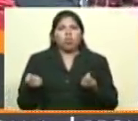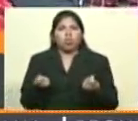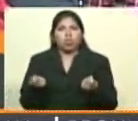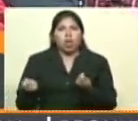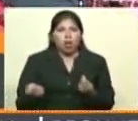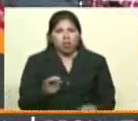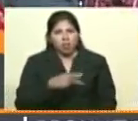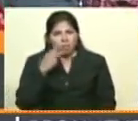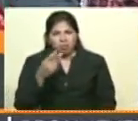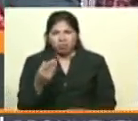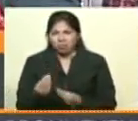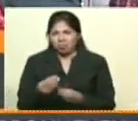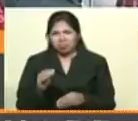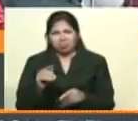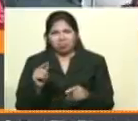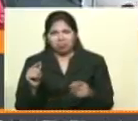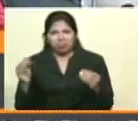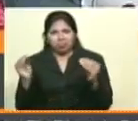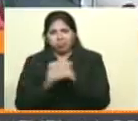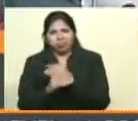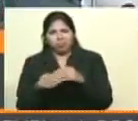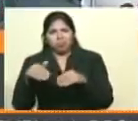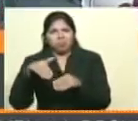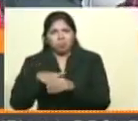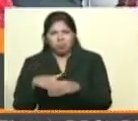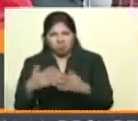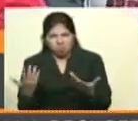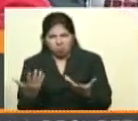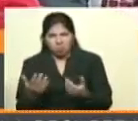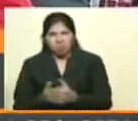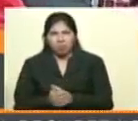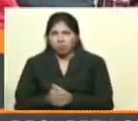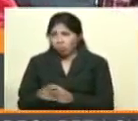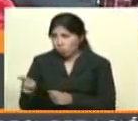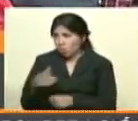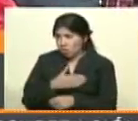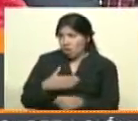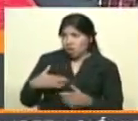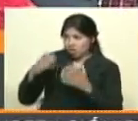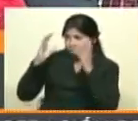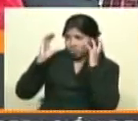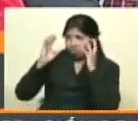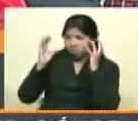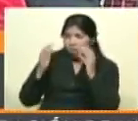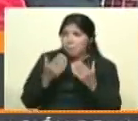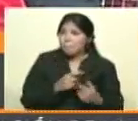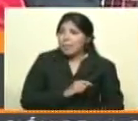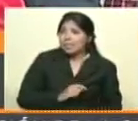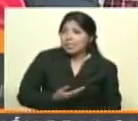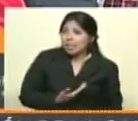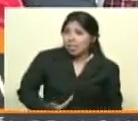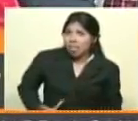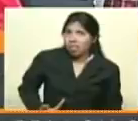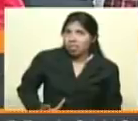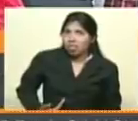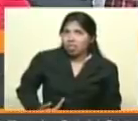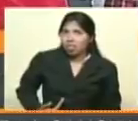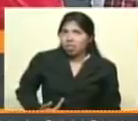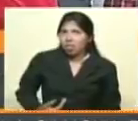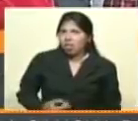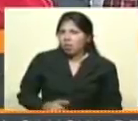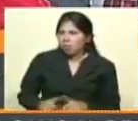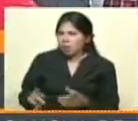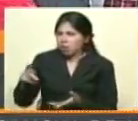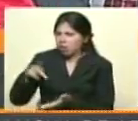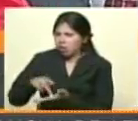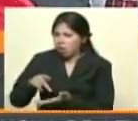Ramos Alup, tú quieres ser presidente de la República, ¿y cómo vas a ser presidente de la República si no es participando en unas elecciones? ¿O es que tú vas a